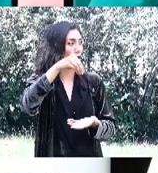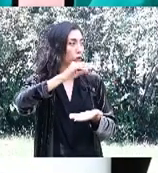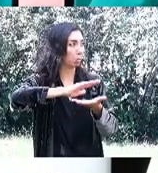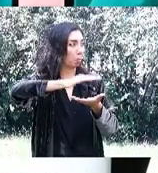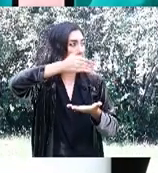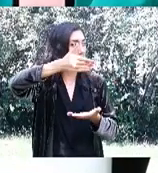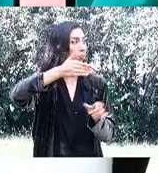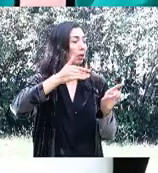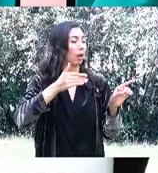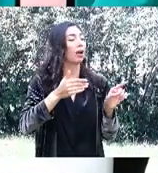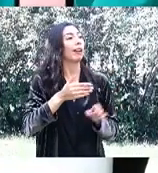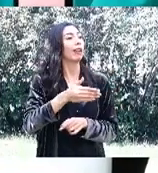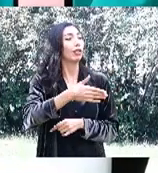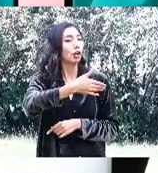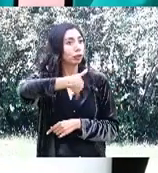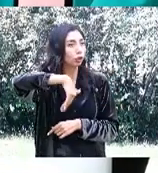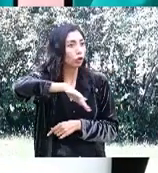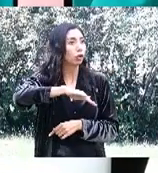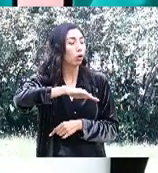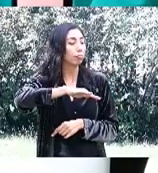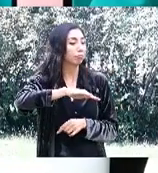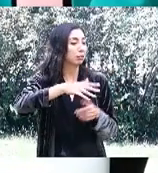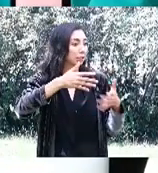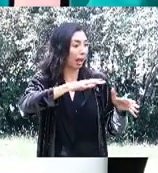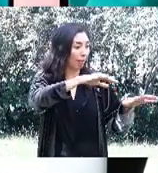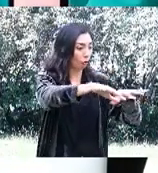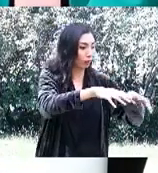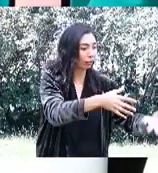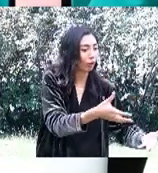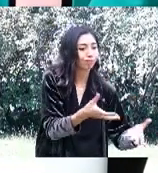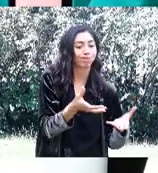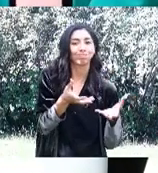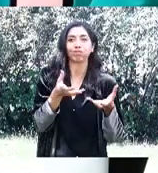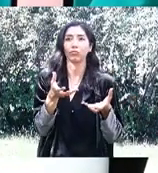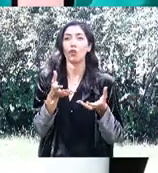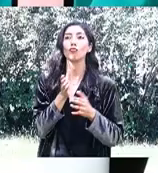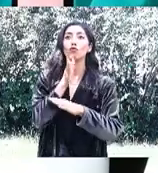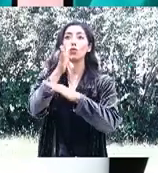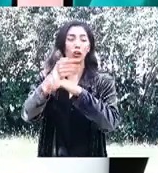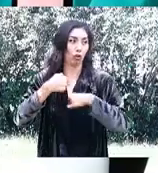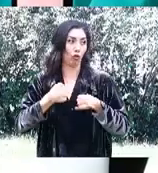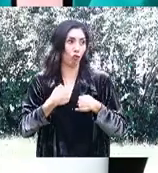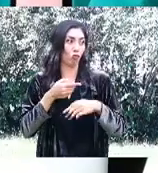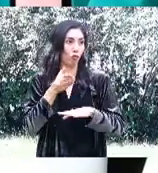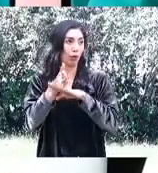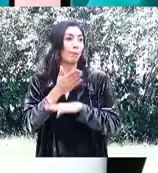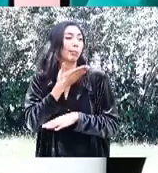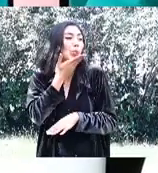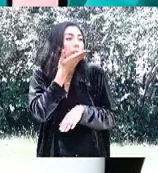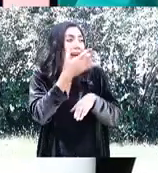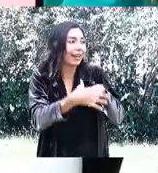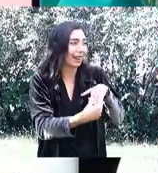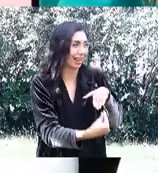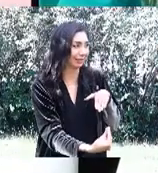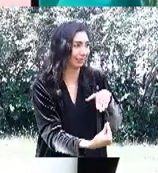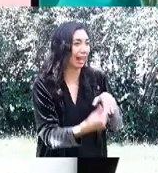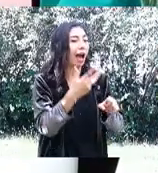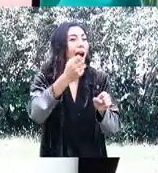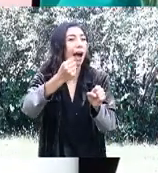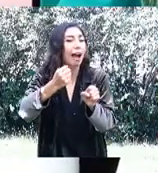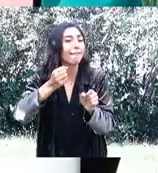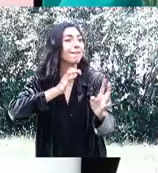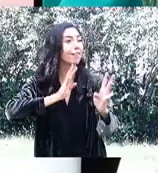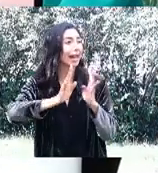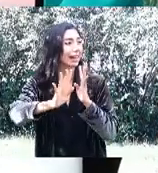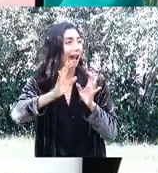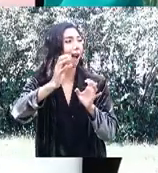en la práctica hemos podido llevar a otros espacios recientemente pude ir a puntaarenas eh donde fuimos a la feria de arte y ciencia y